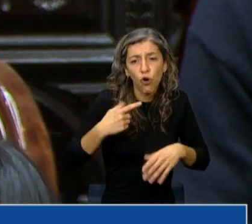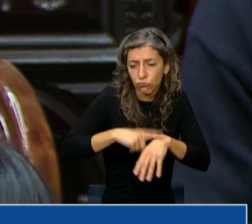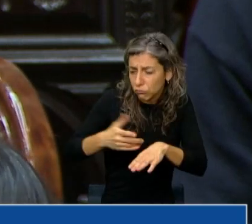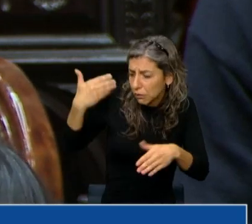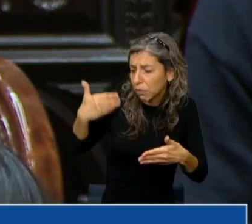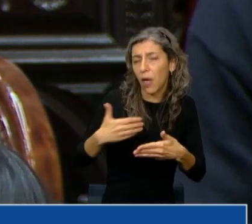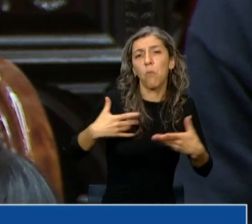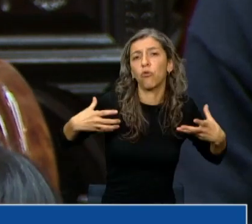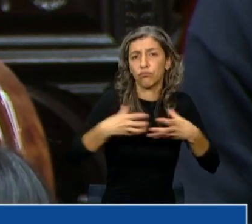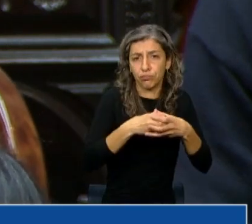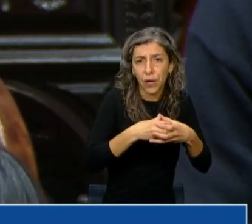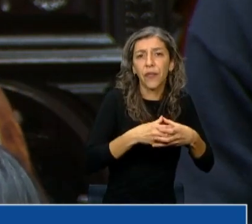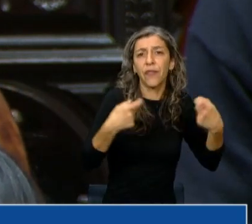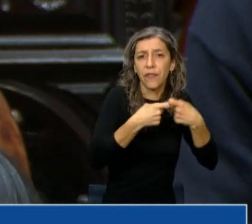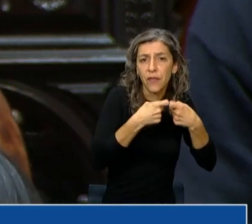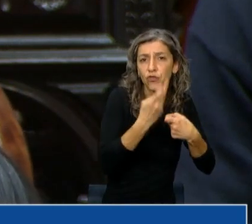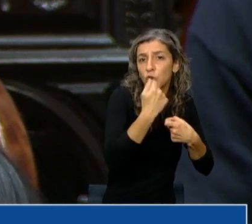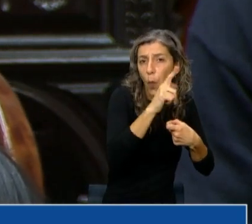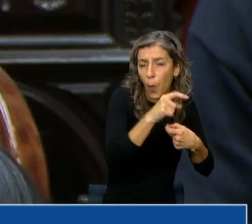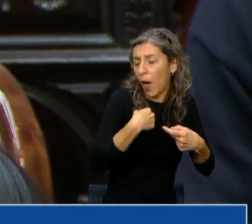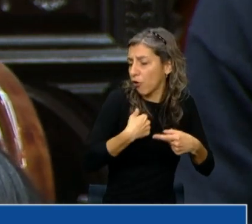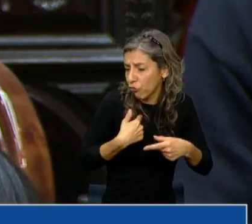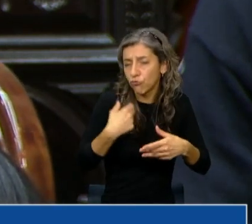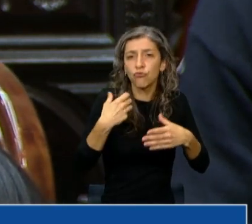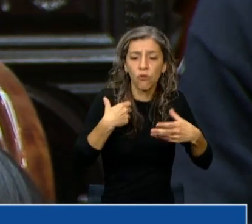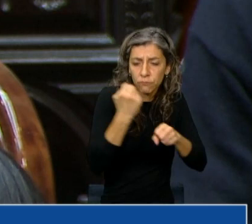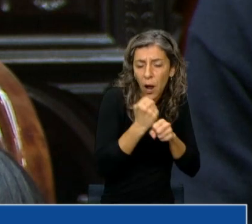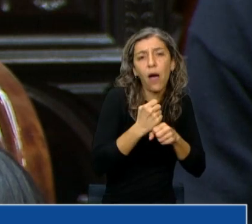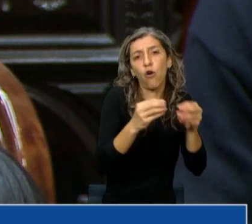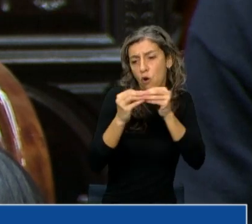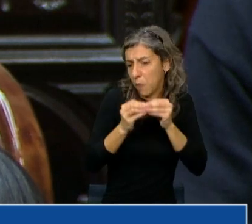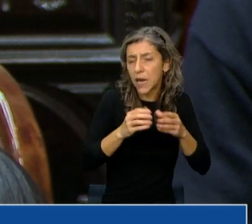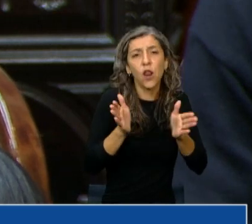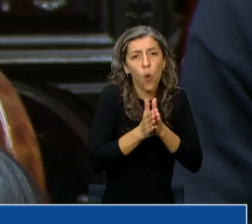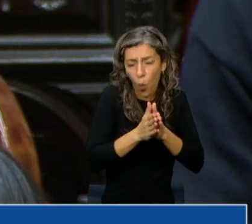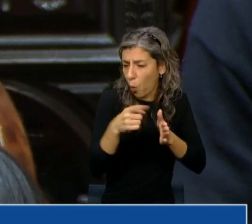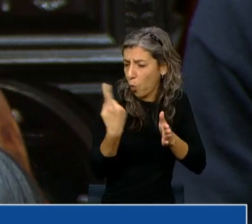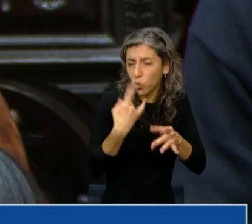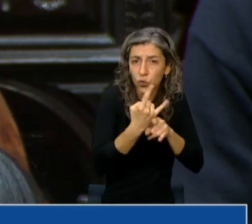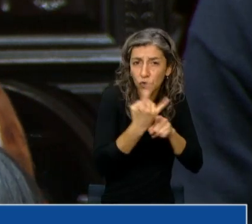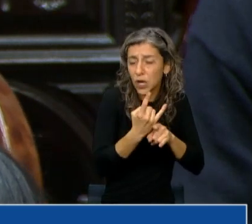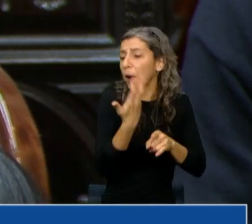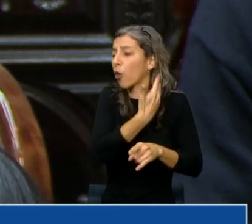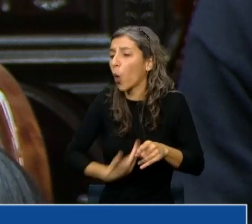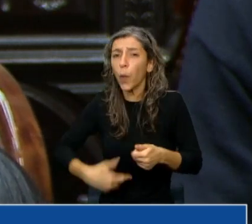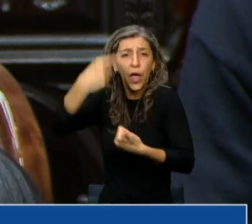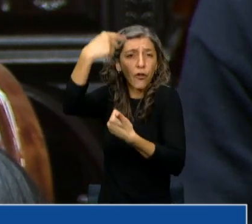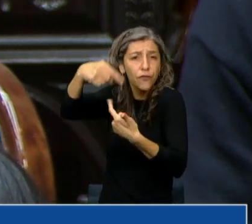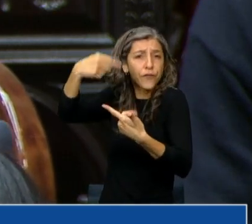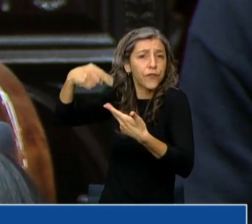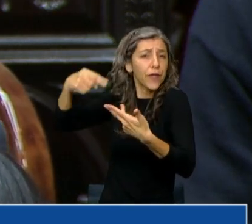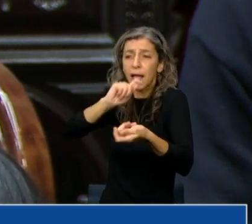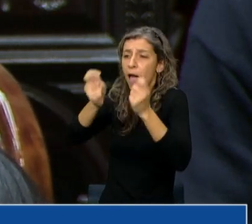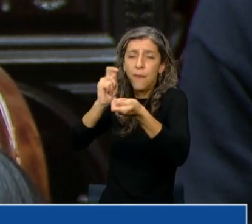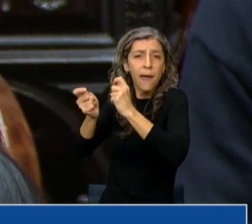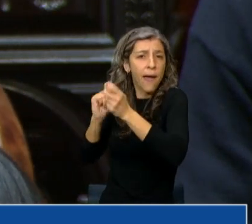es la Asociación Bancaria, como a muchos compañeros míos en distintas organizaciones. Independientemente de los gobiernos que han pasado y de